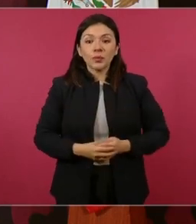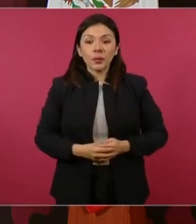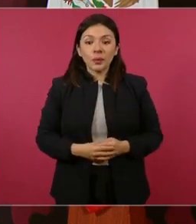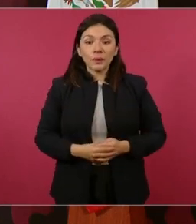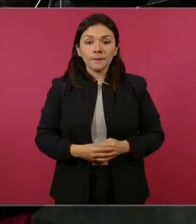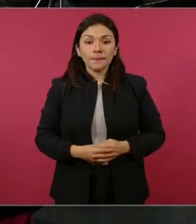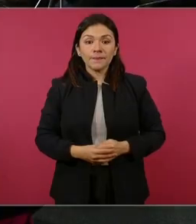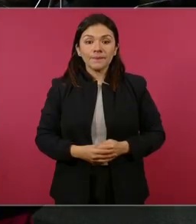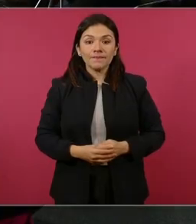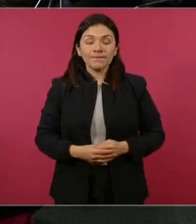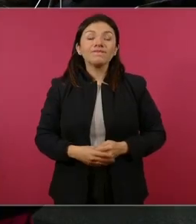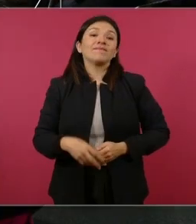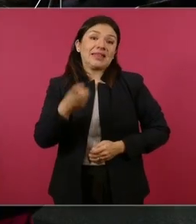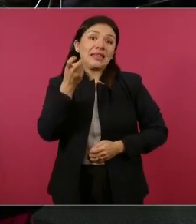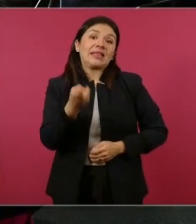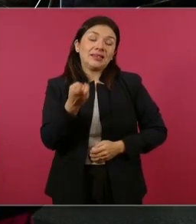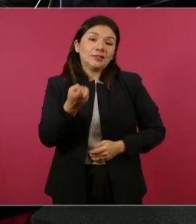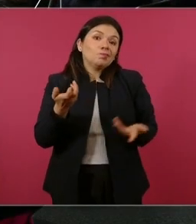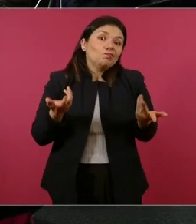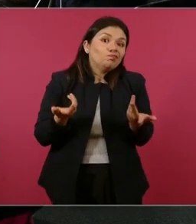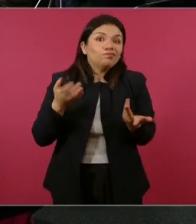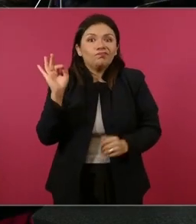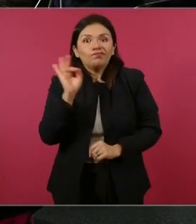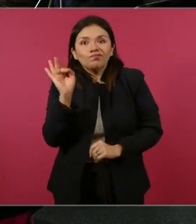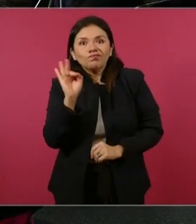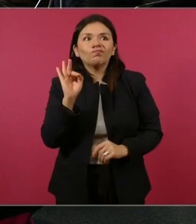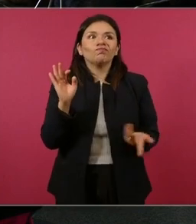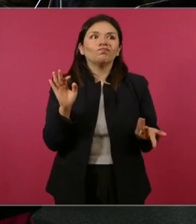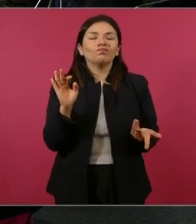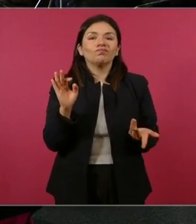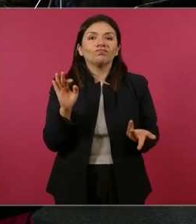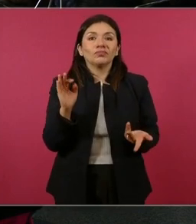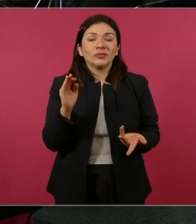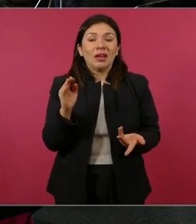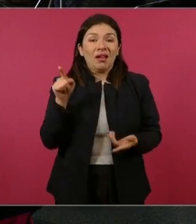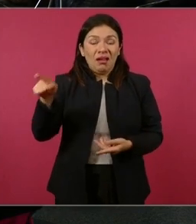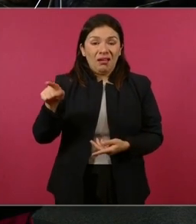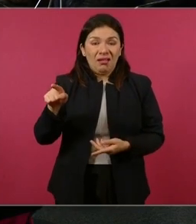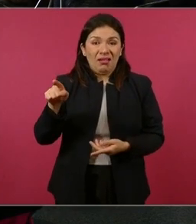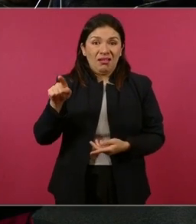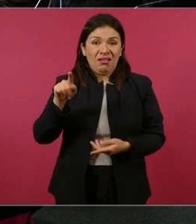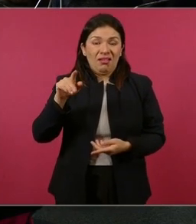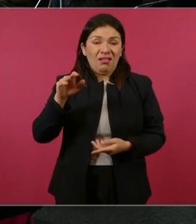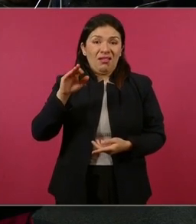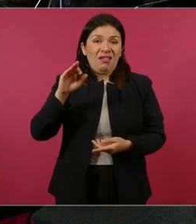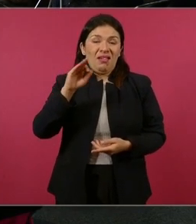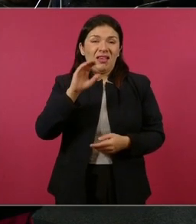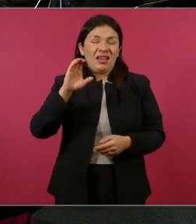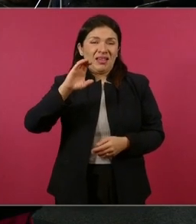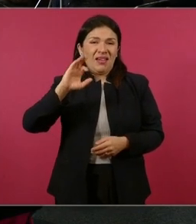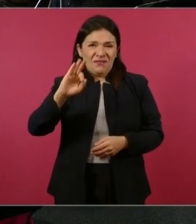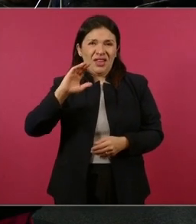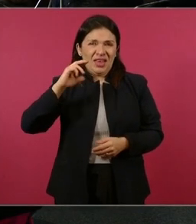Entonces, sí, a lo mejor él no estaba directamente